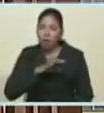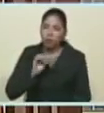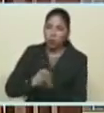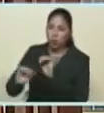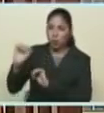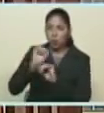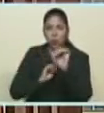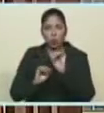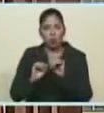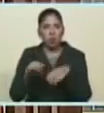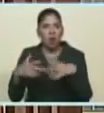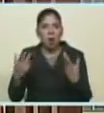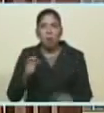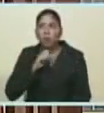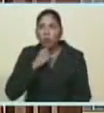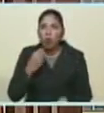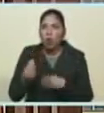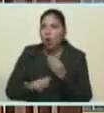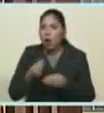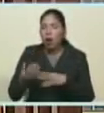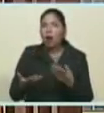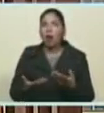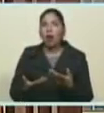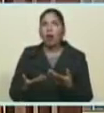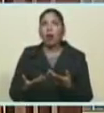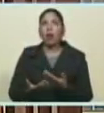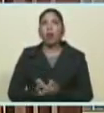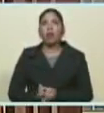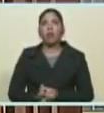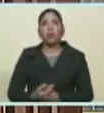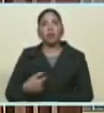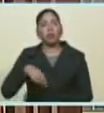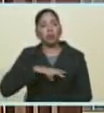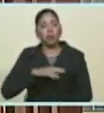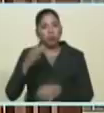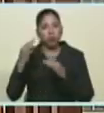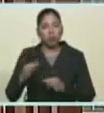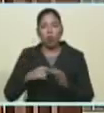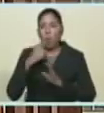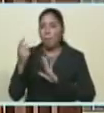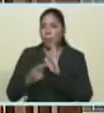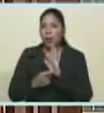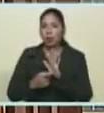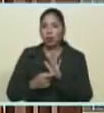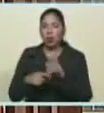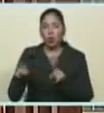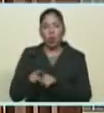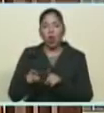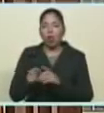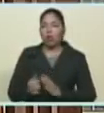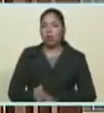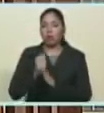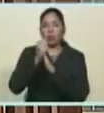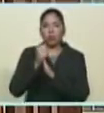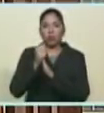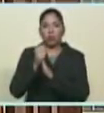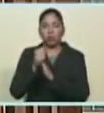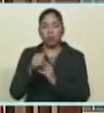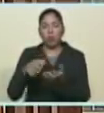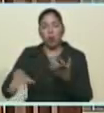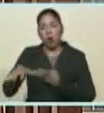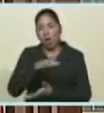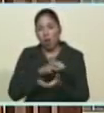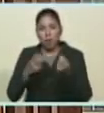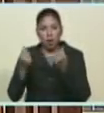La clave de todo este proceso, hasta que tuvimos las riendas completo de la guerra económica. Sobre todo de